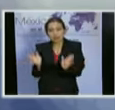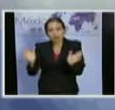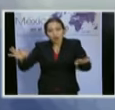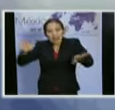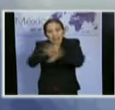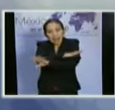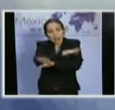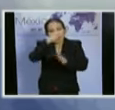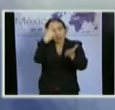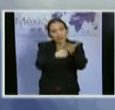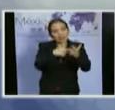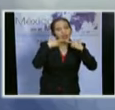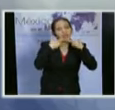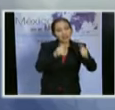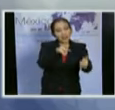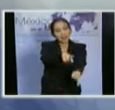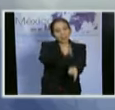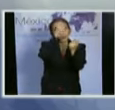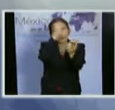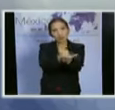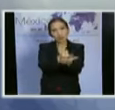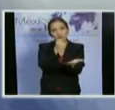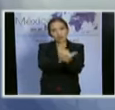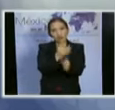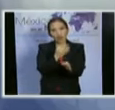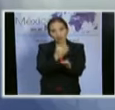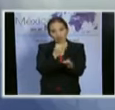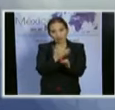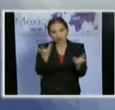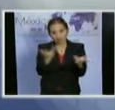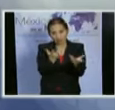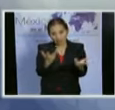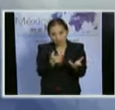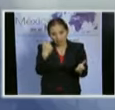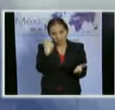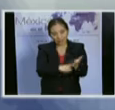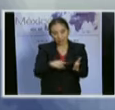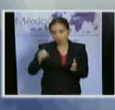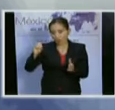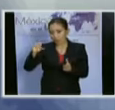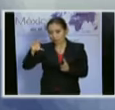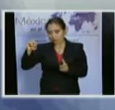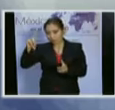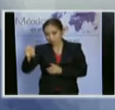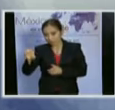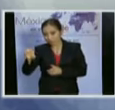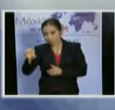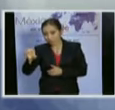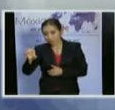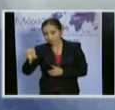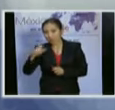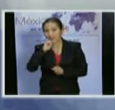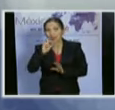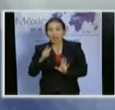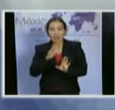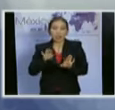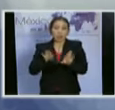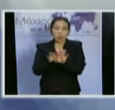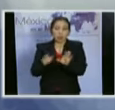reforma de los sistemas tributarios globales que actualmente se está llevando a cabo en el seno de la OCDE. Promover